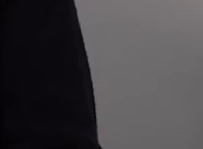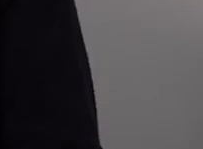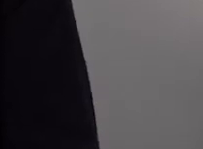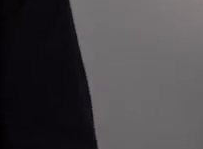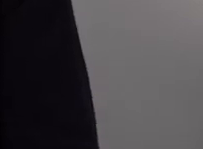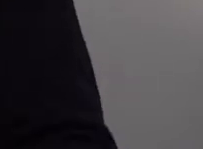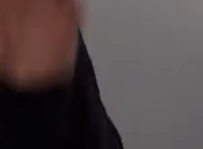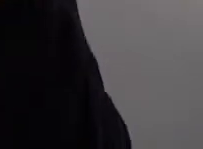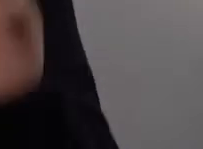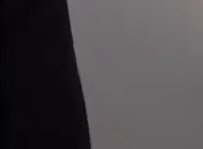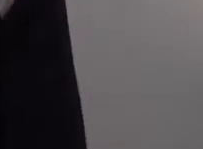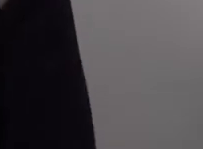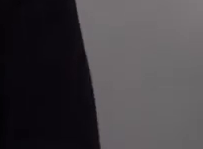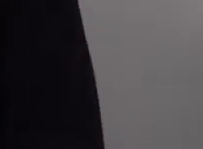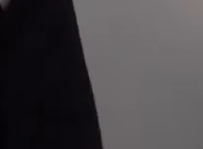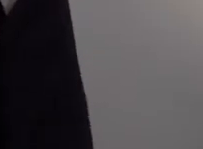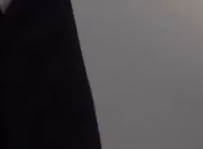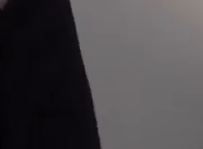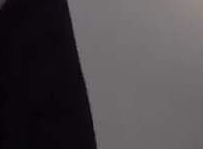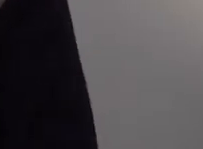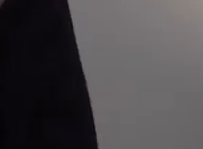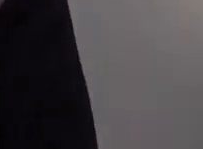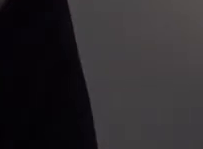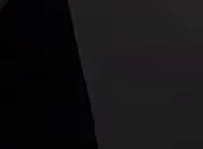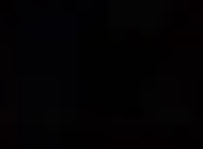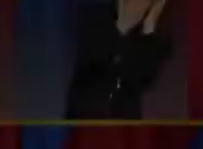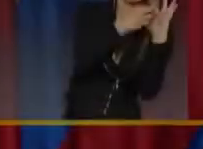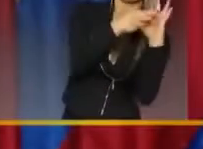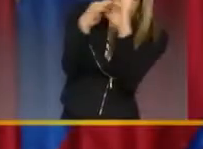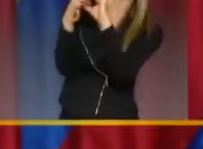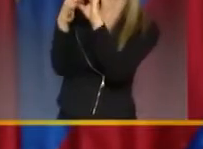quedar embarazadas y esto para las empresas es una pérdida de plata.